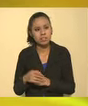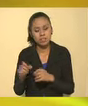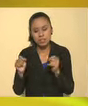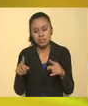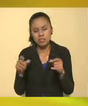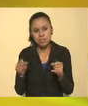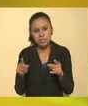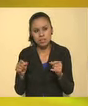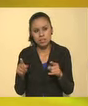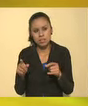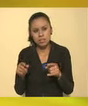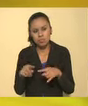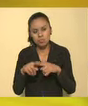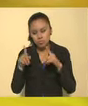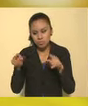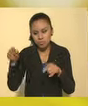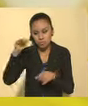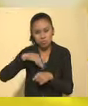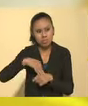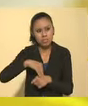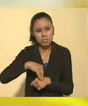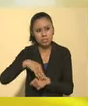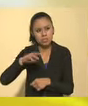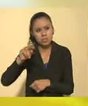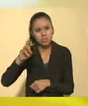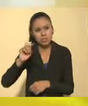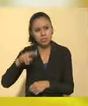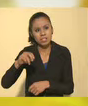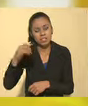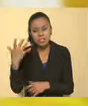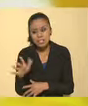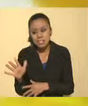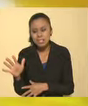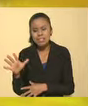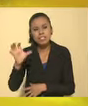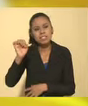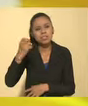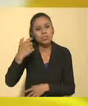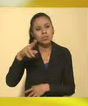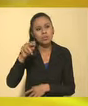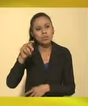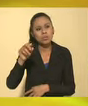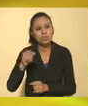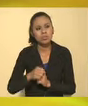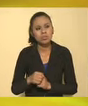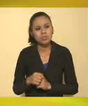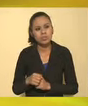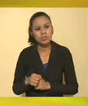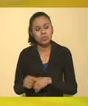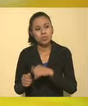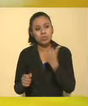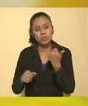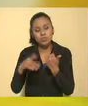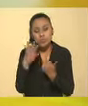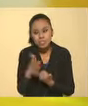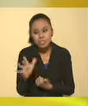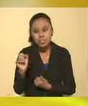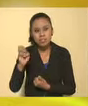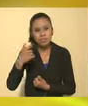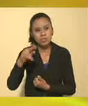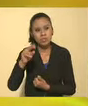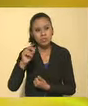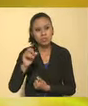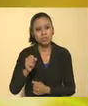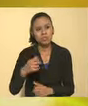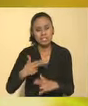vas metiendo el aguacate 10 segundos, lo sacas, se enfría. Otros 10 segundos hasta que queda maduro. ¡Ay, qué buenísimo! Eso está bueno, ¿no? Sí,